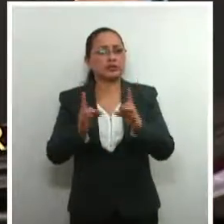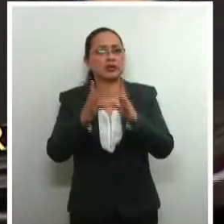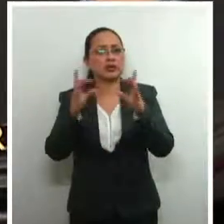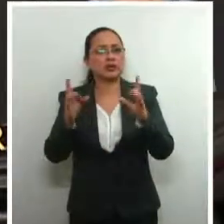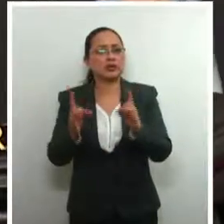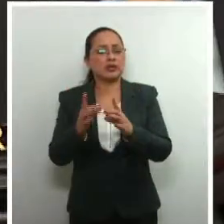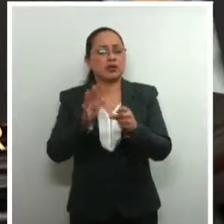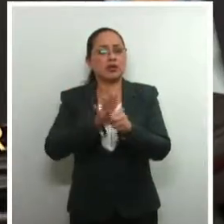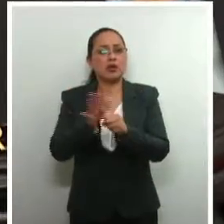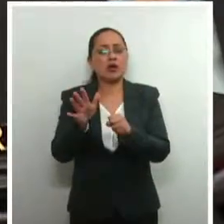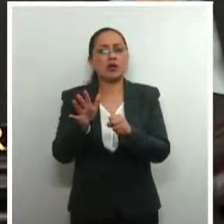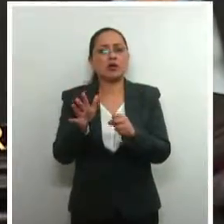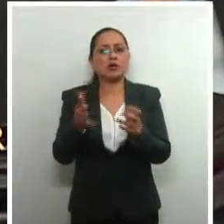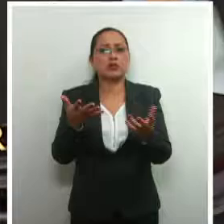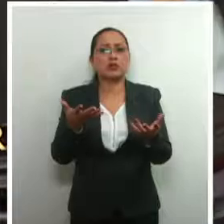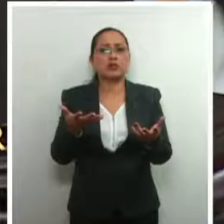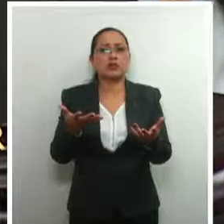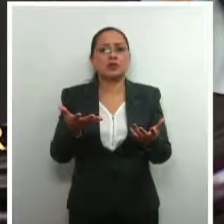muy